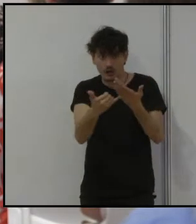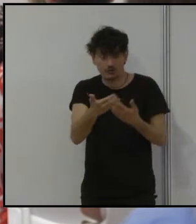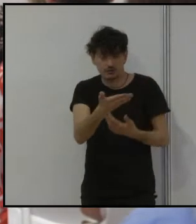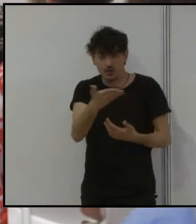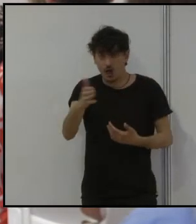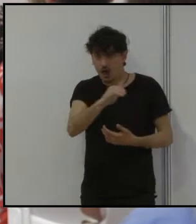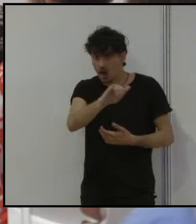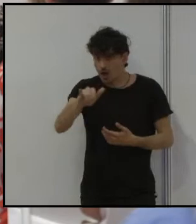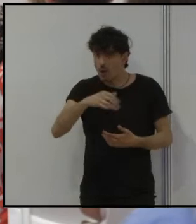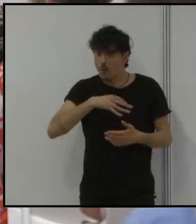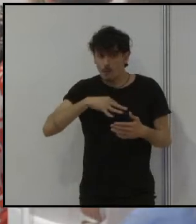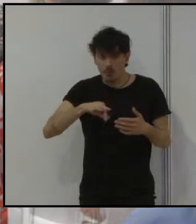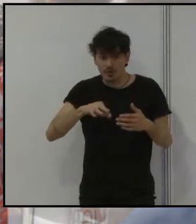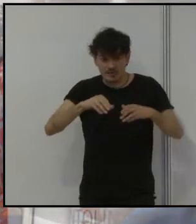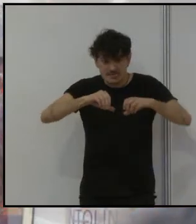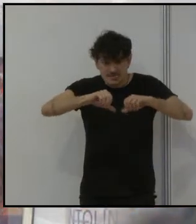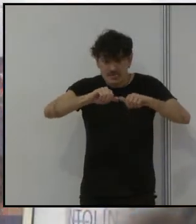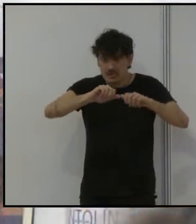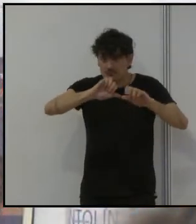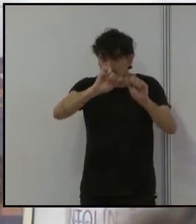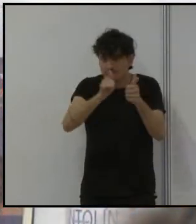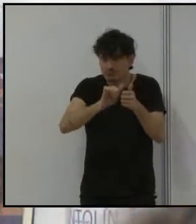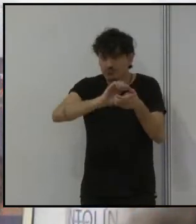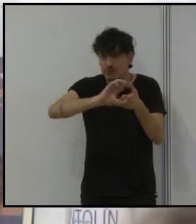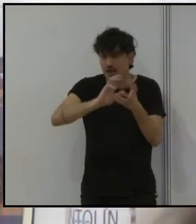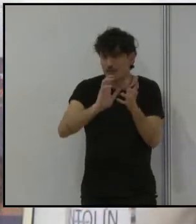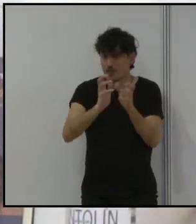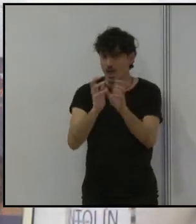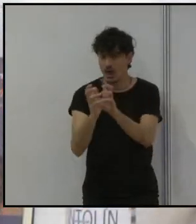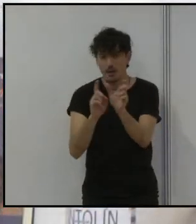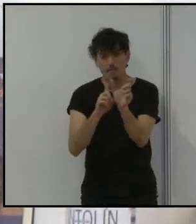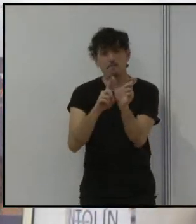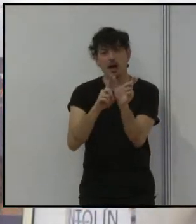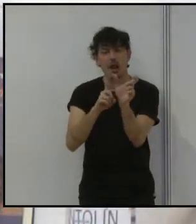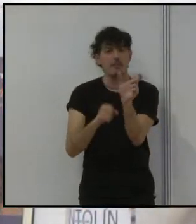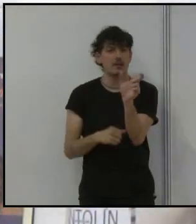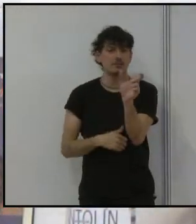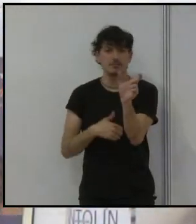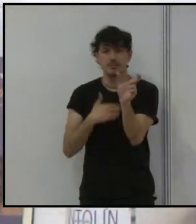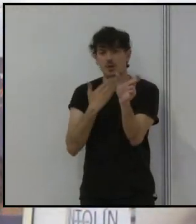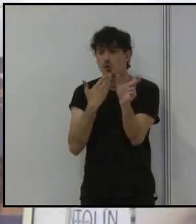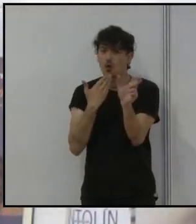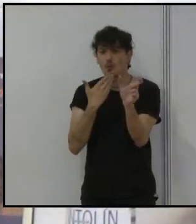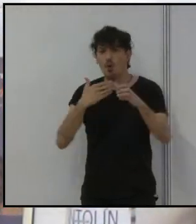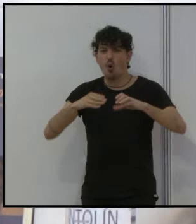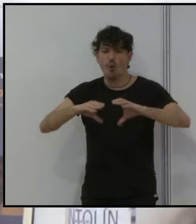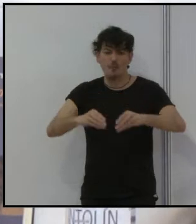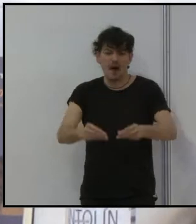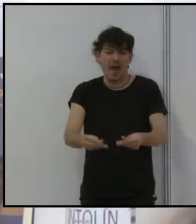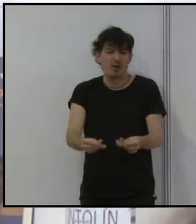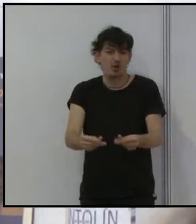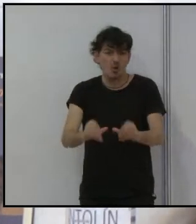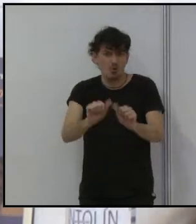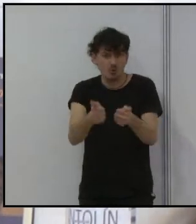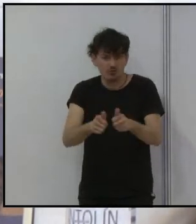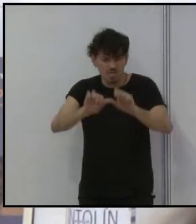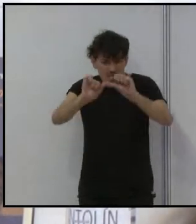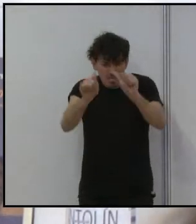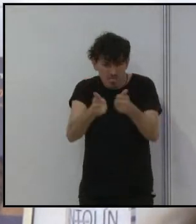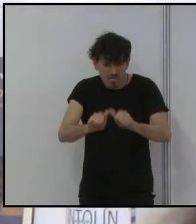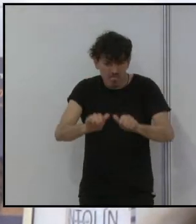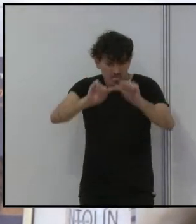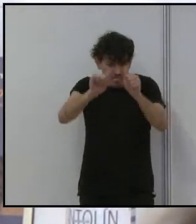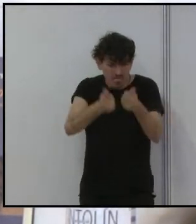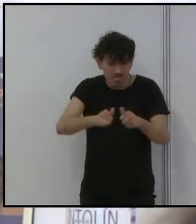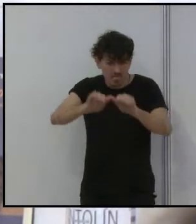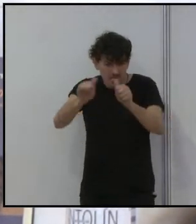que se puede moldear. Las palabras son entes como barro, es el trabajo del alfarero. Trabajo